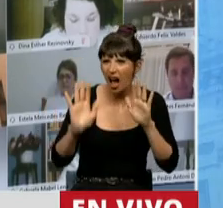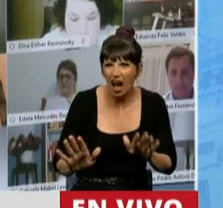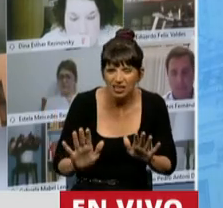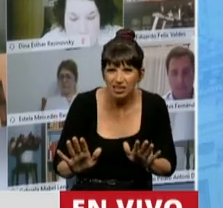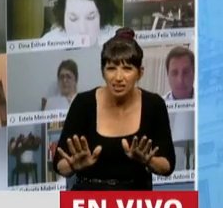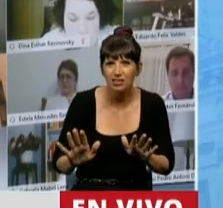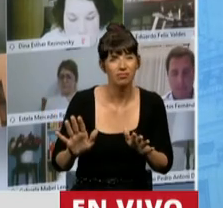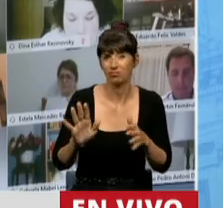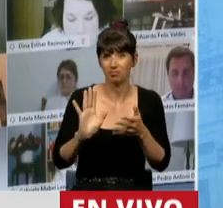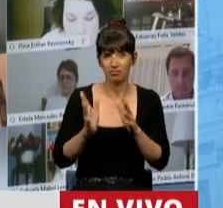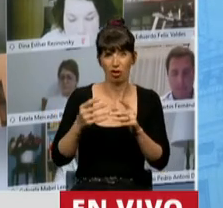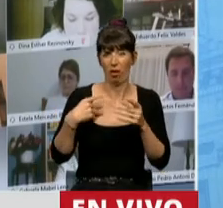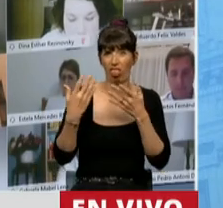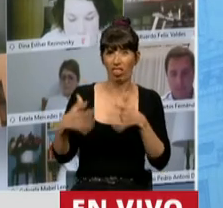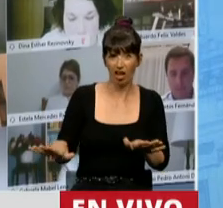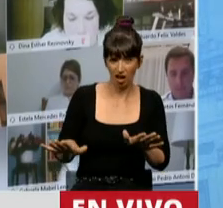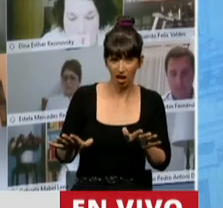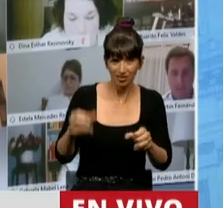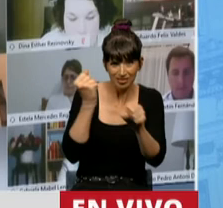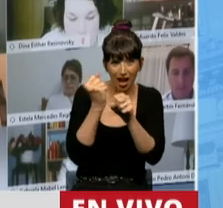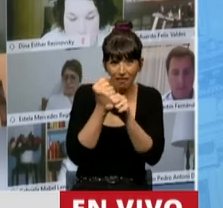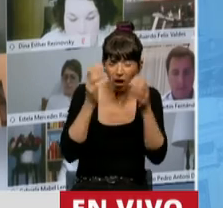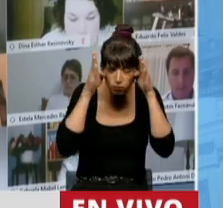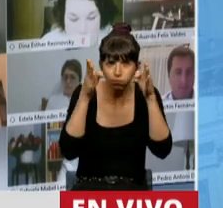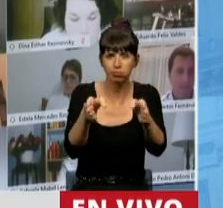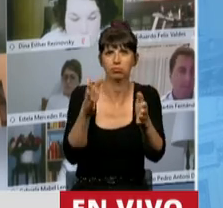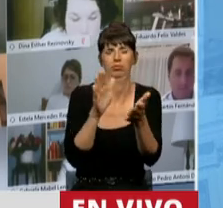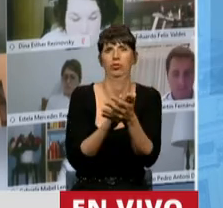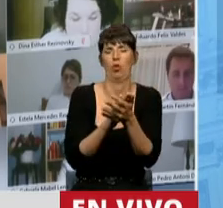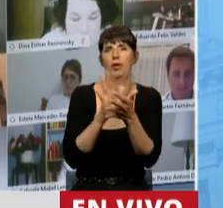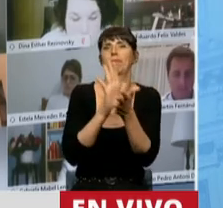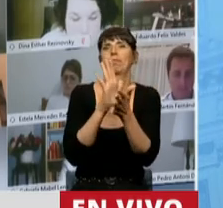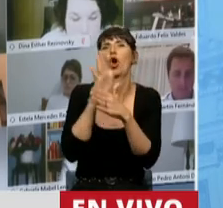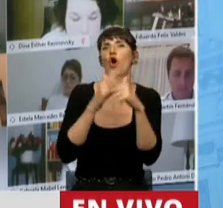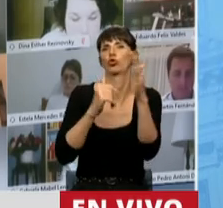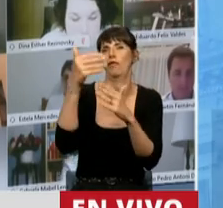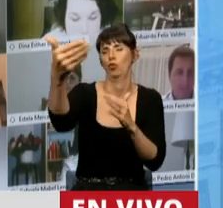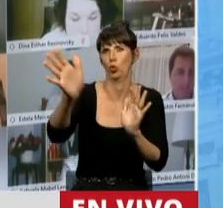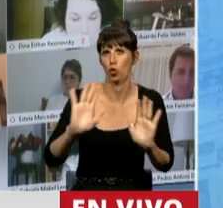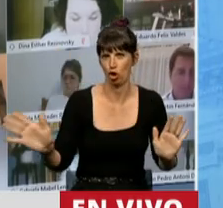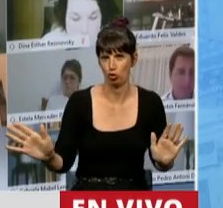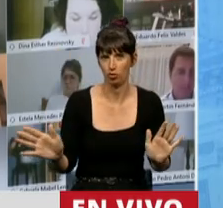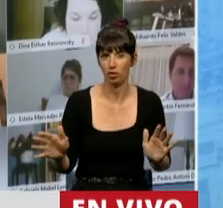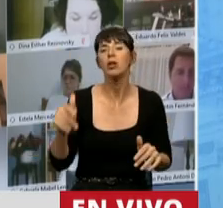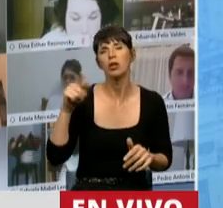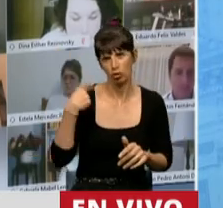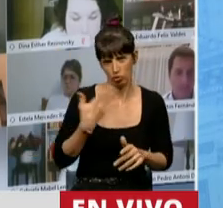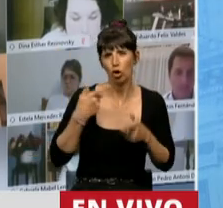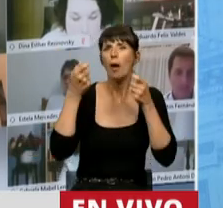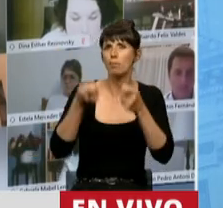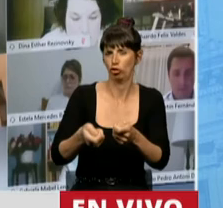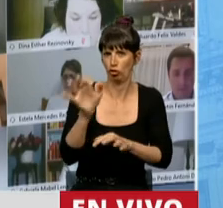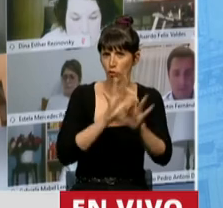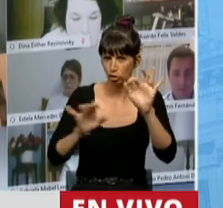desafío esencial que tiene la política, que es la de construir futuro. Vamos a acompañar este proyecto de ley con